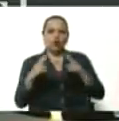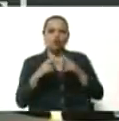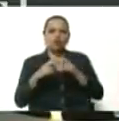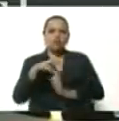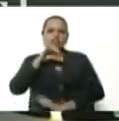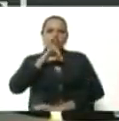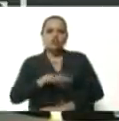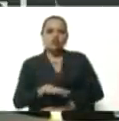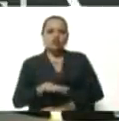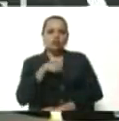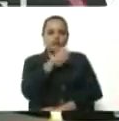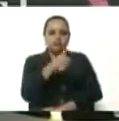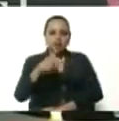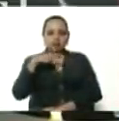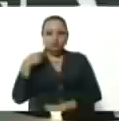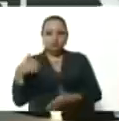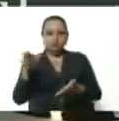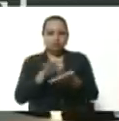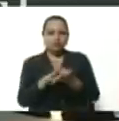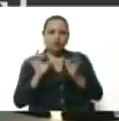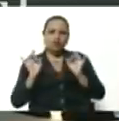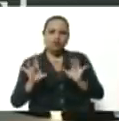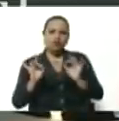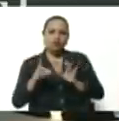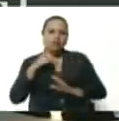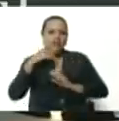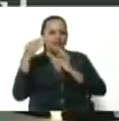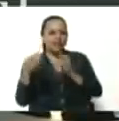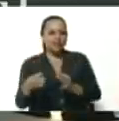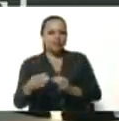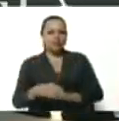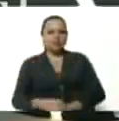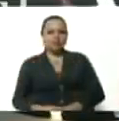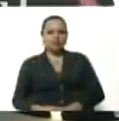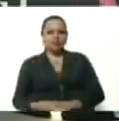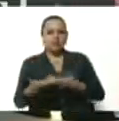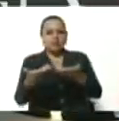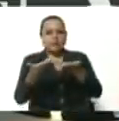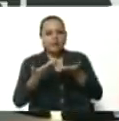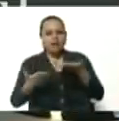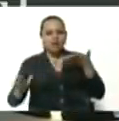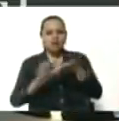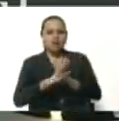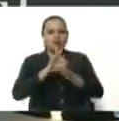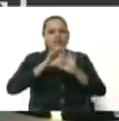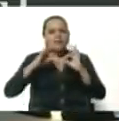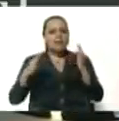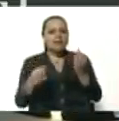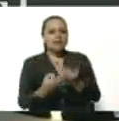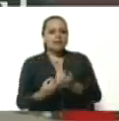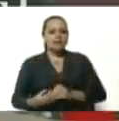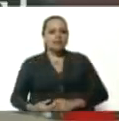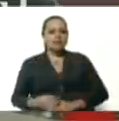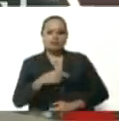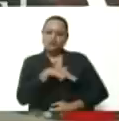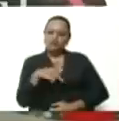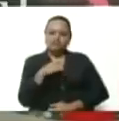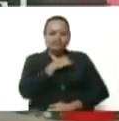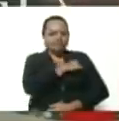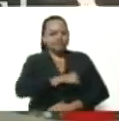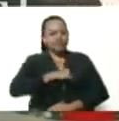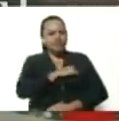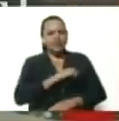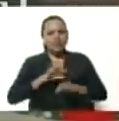cada fallecimiento. Qué dolor de verdad me da con esa familia, mis condolencias con la